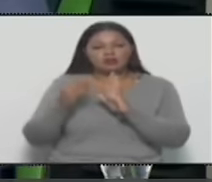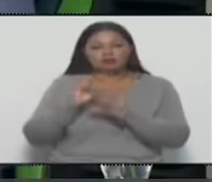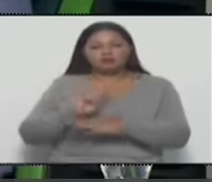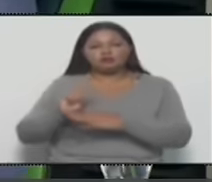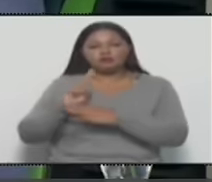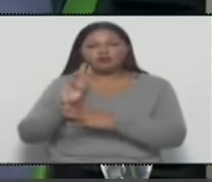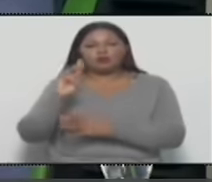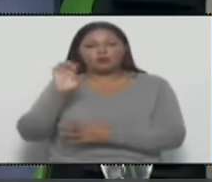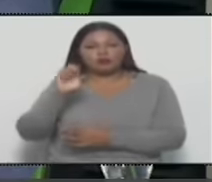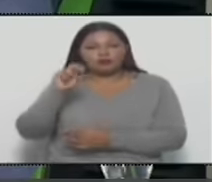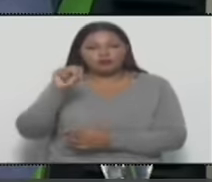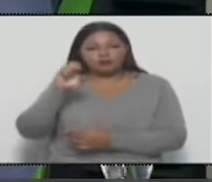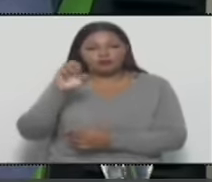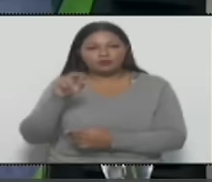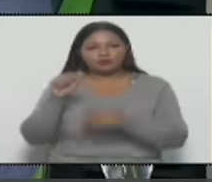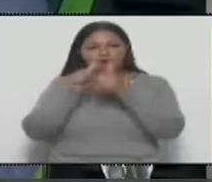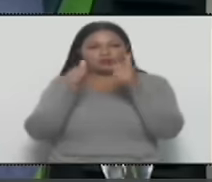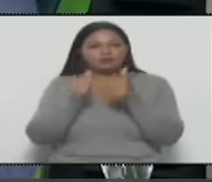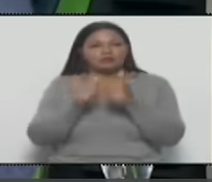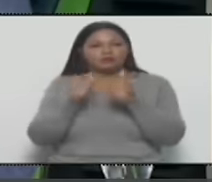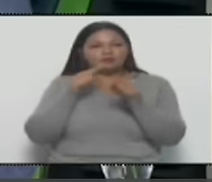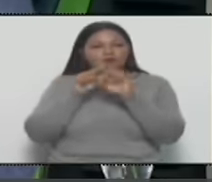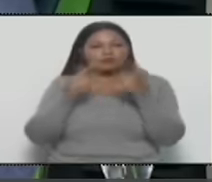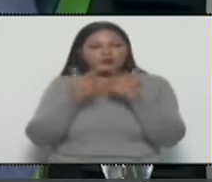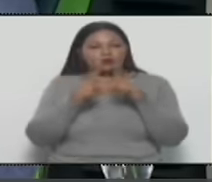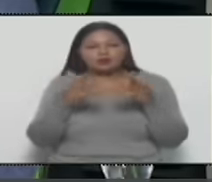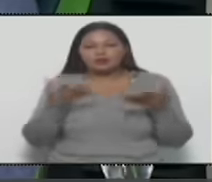Windows. Con los sistemas operativos de tecnología libre